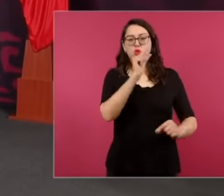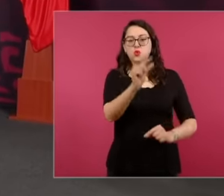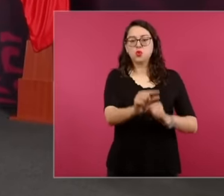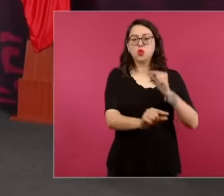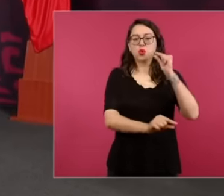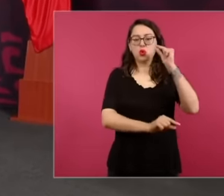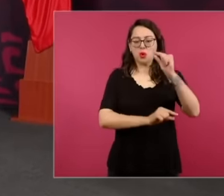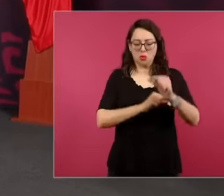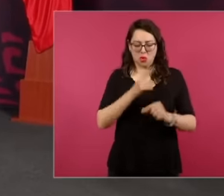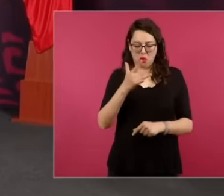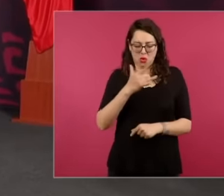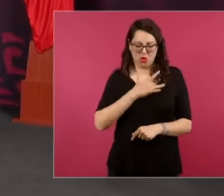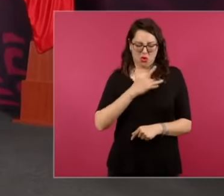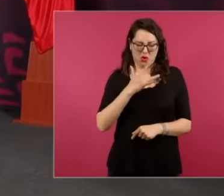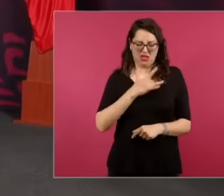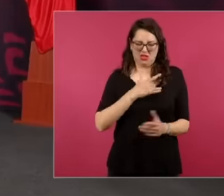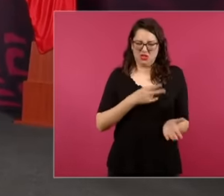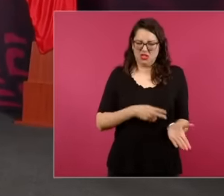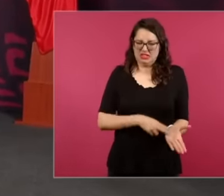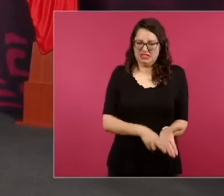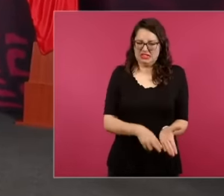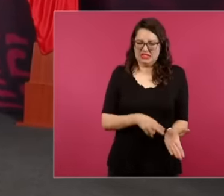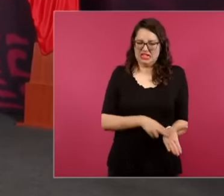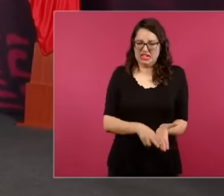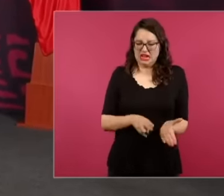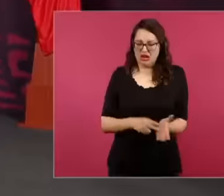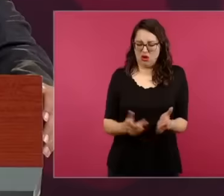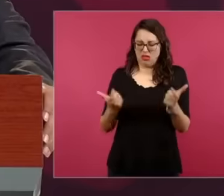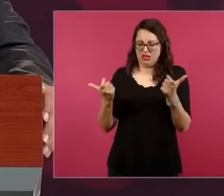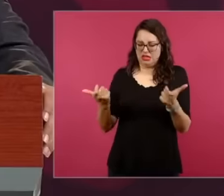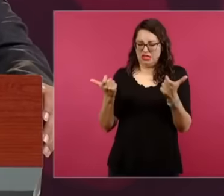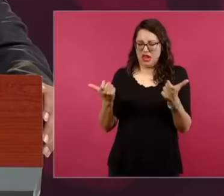medida que van obteniendo dinero.